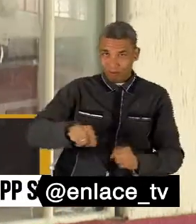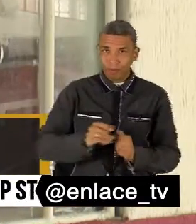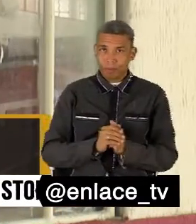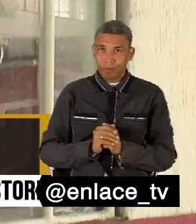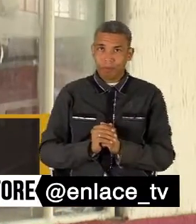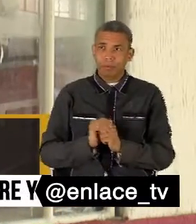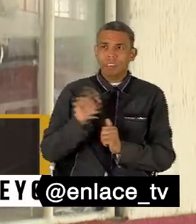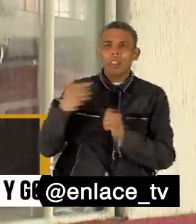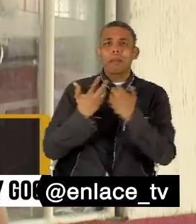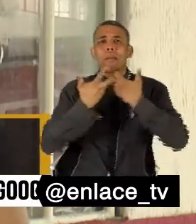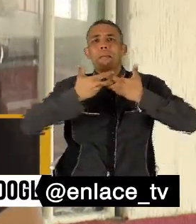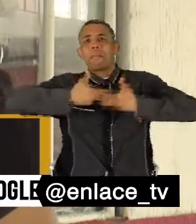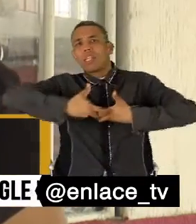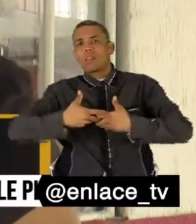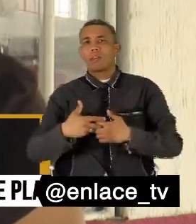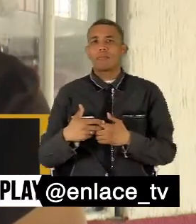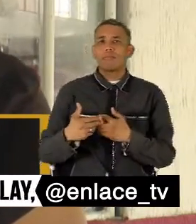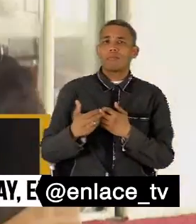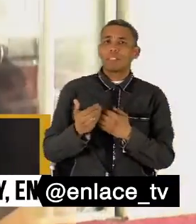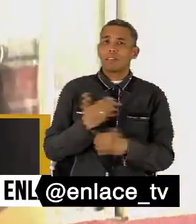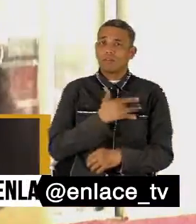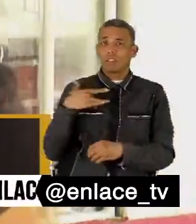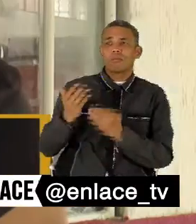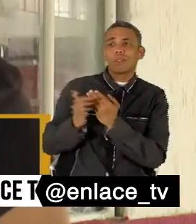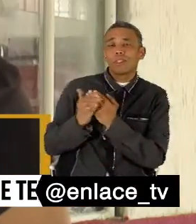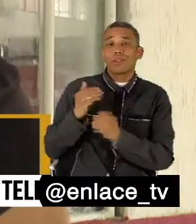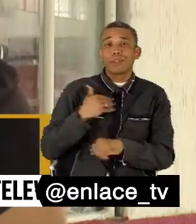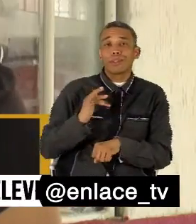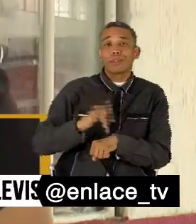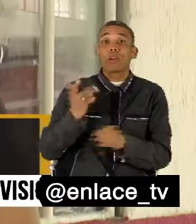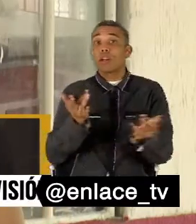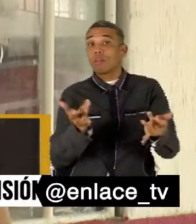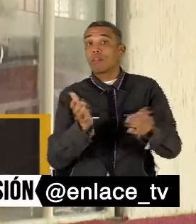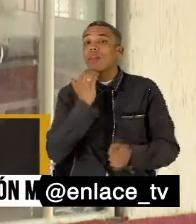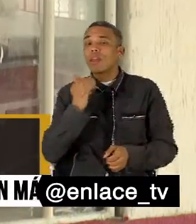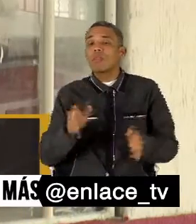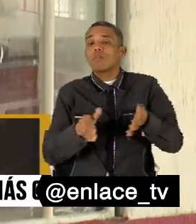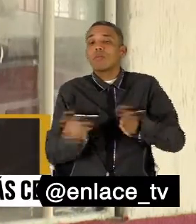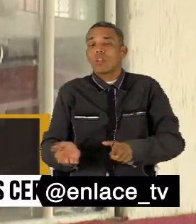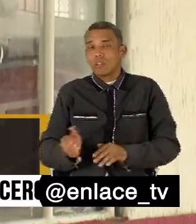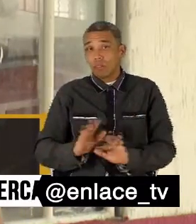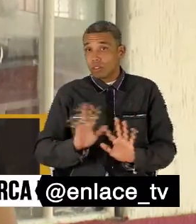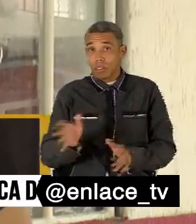Que toca esperar mientras hay cupo, pero la vida del niño no espera. Sí, ya fuimos a la tutela y